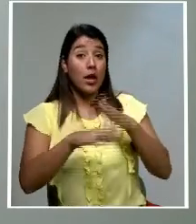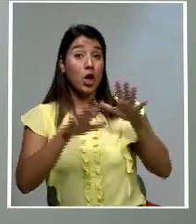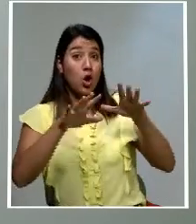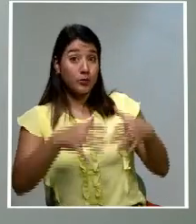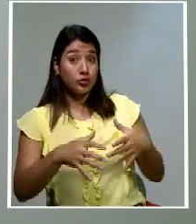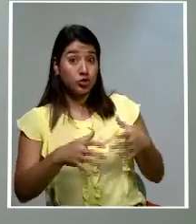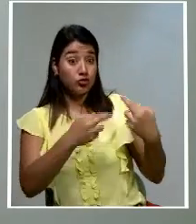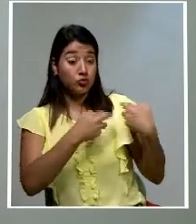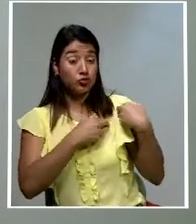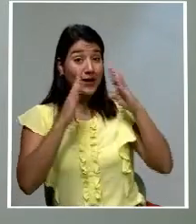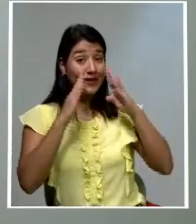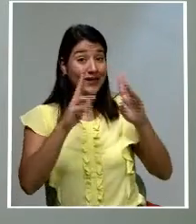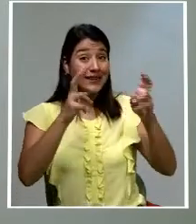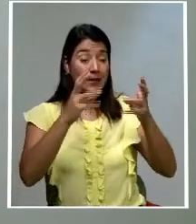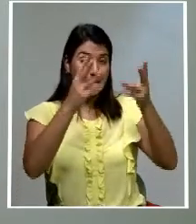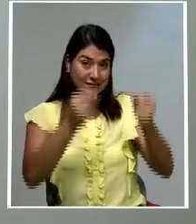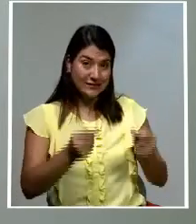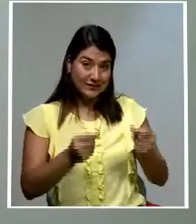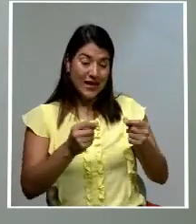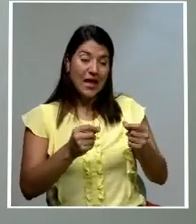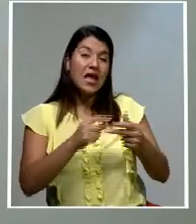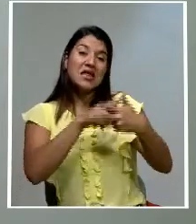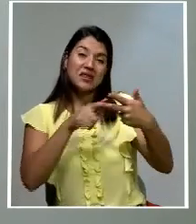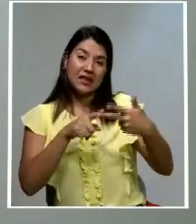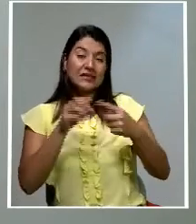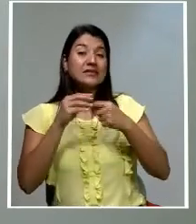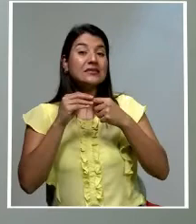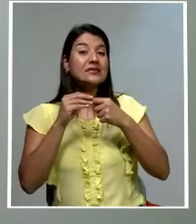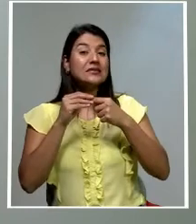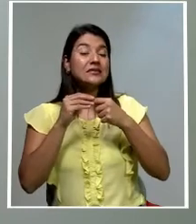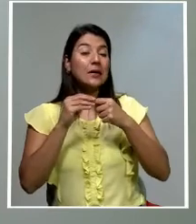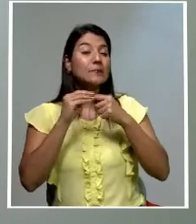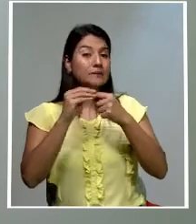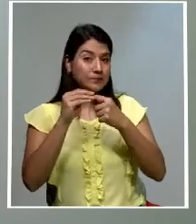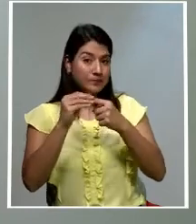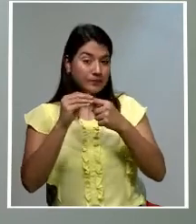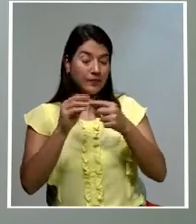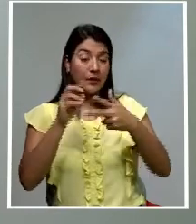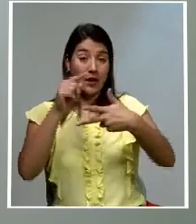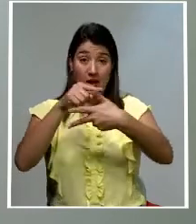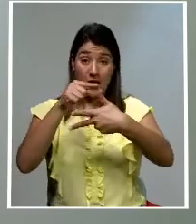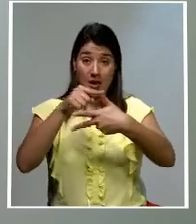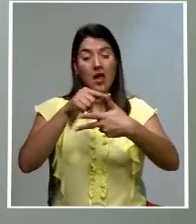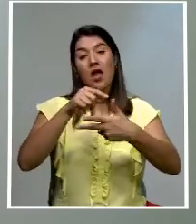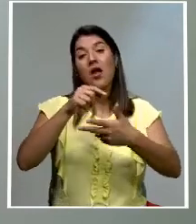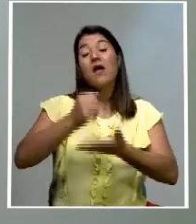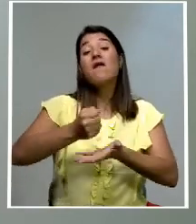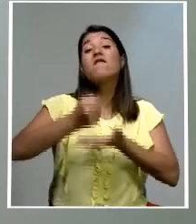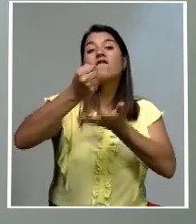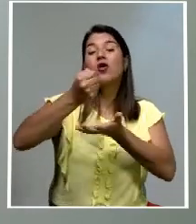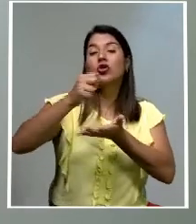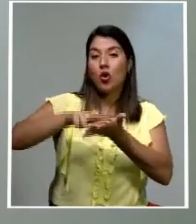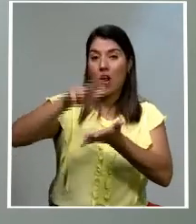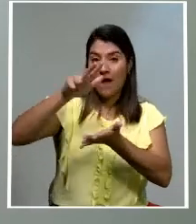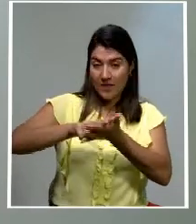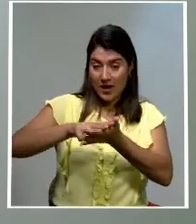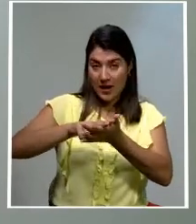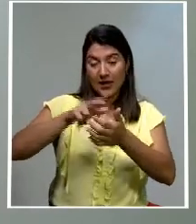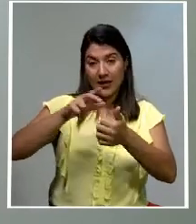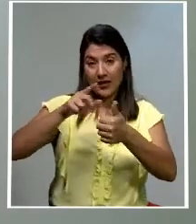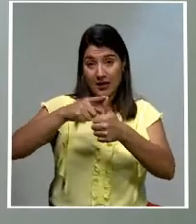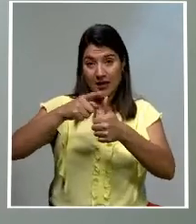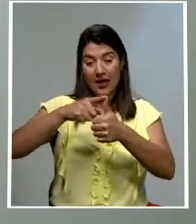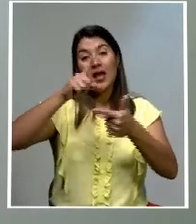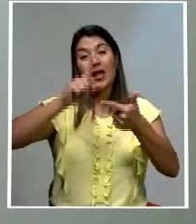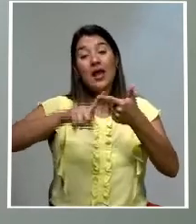estamos priorizando esos 3 temas. Estamos priorizando el fondo de avales, estamos priorizando los 3 empréstitos, incluyendo el empréstito con el